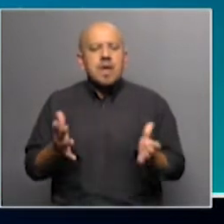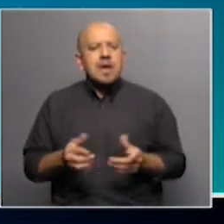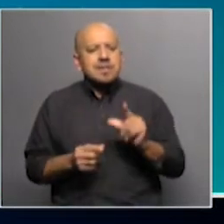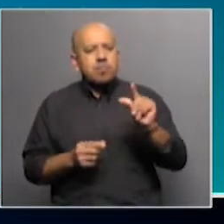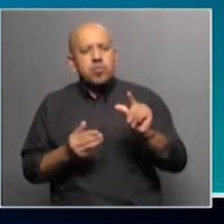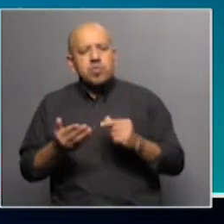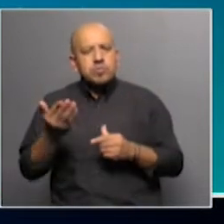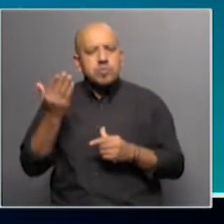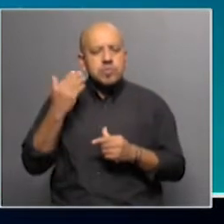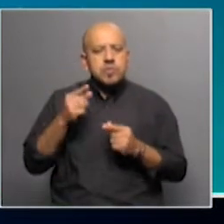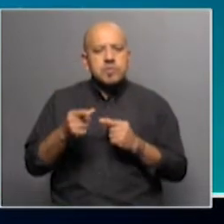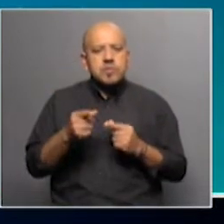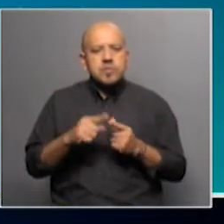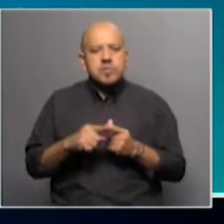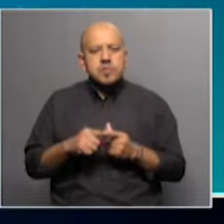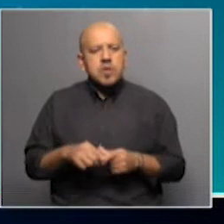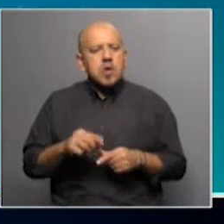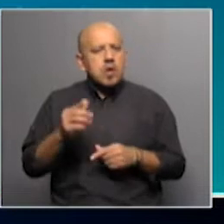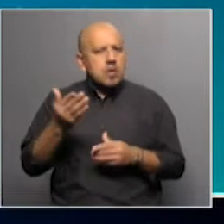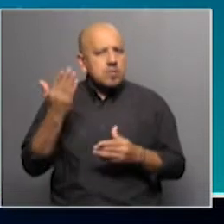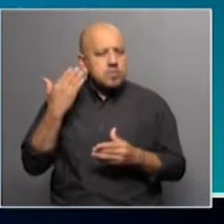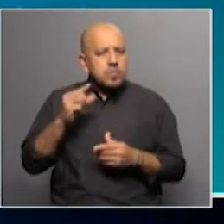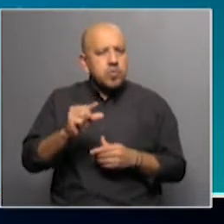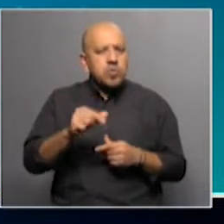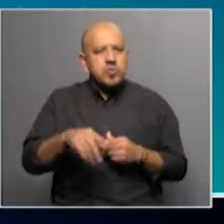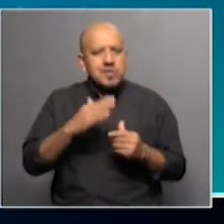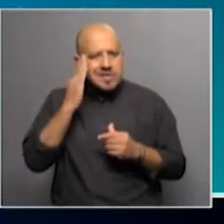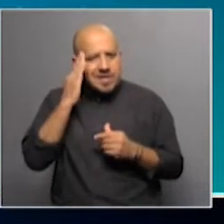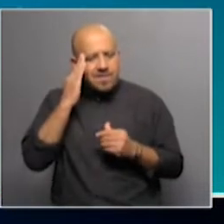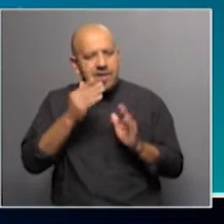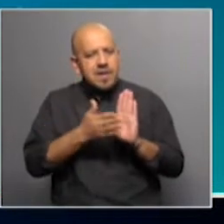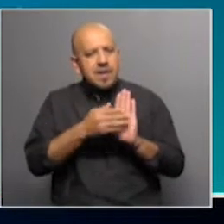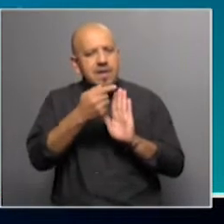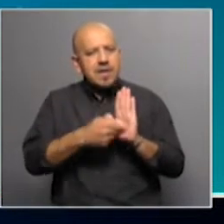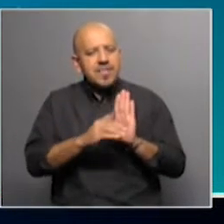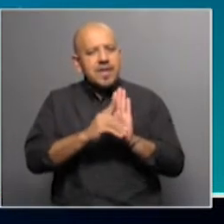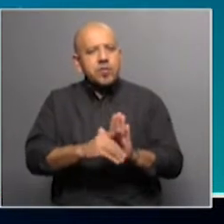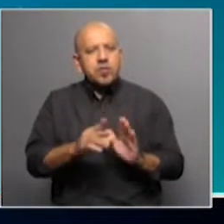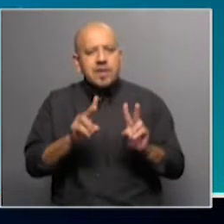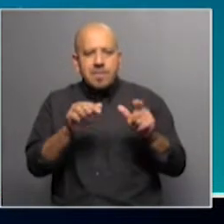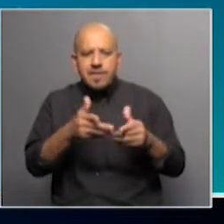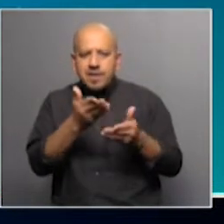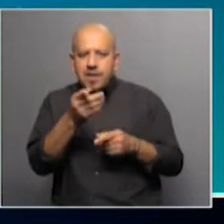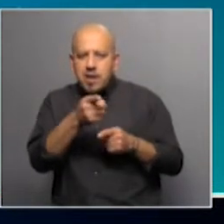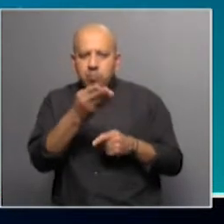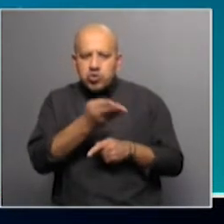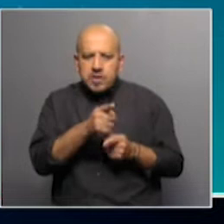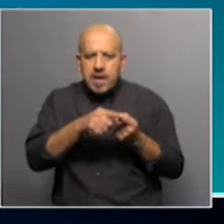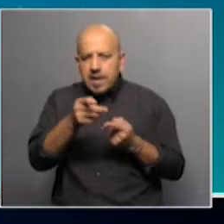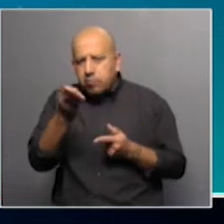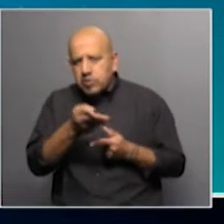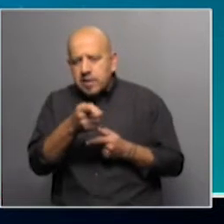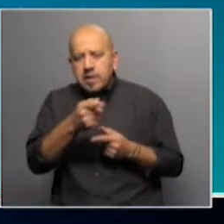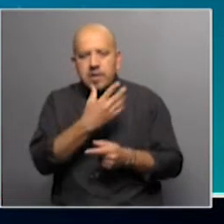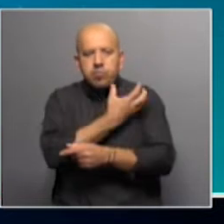poquito hubo, bien, por suerte, hace poquito hubo, o se conocieron datos vinculados con la pobreza elaborados por el